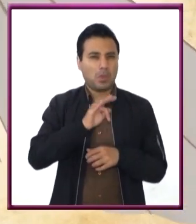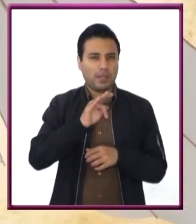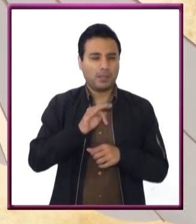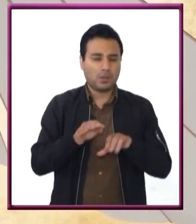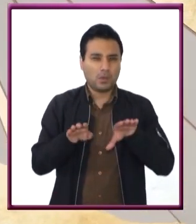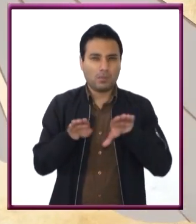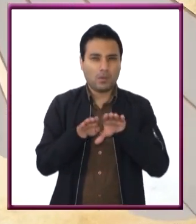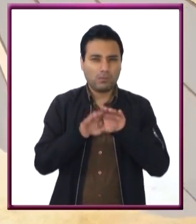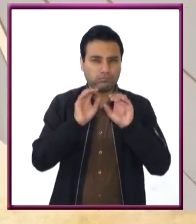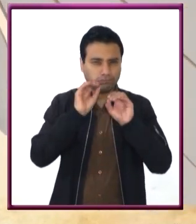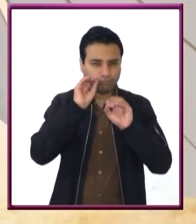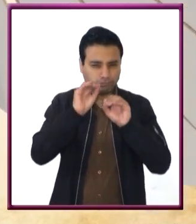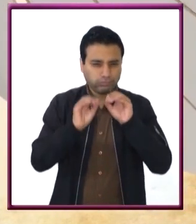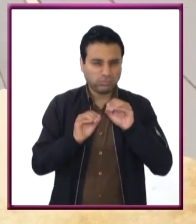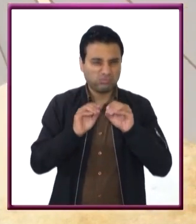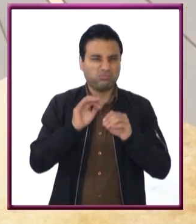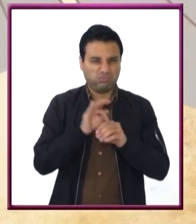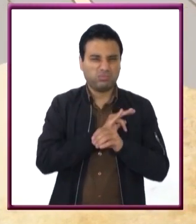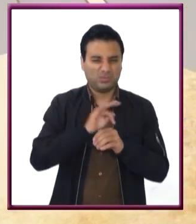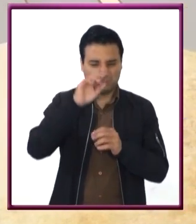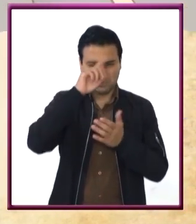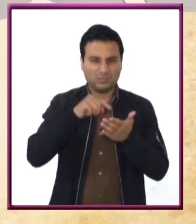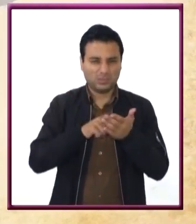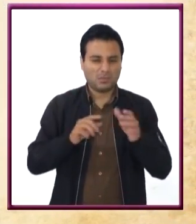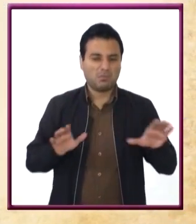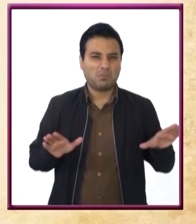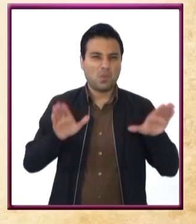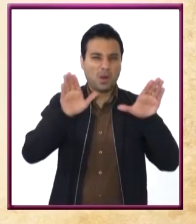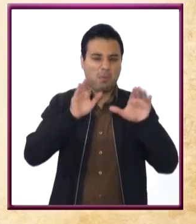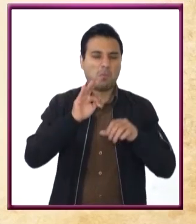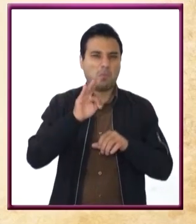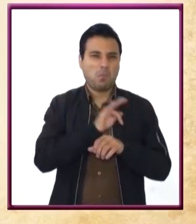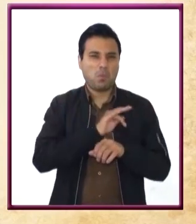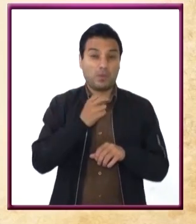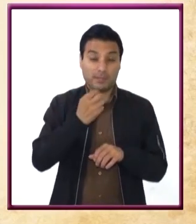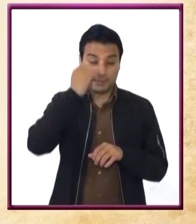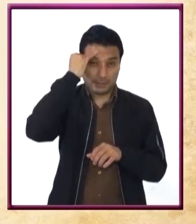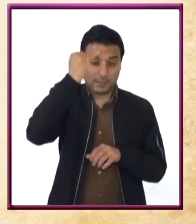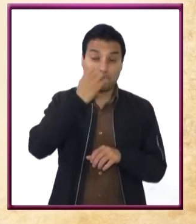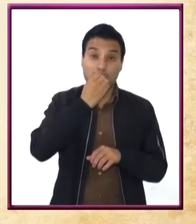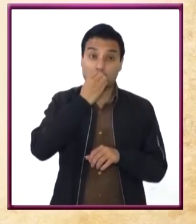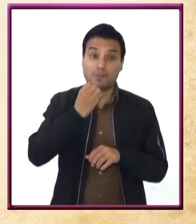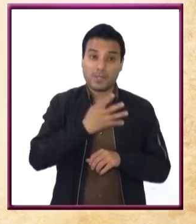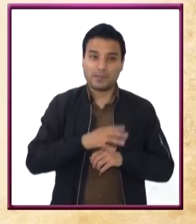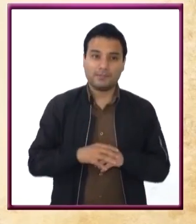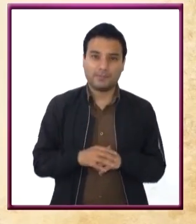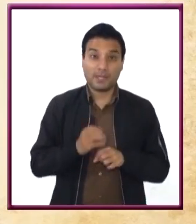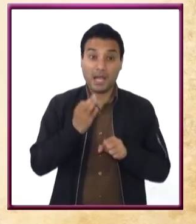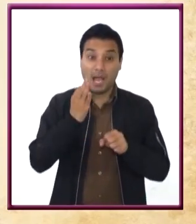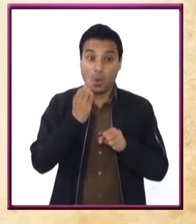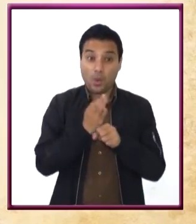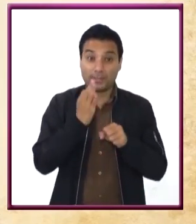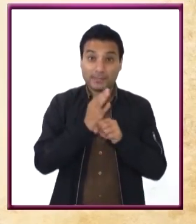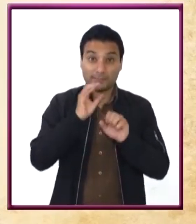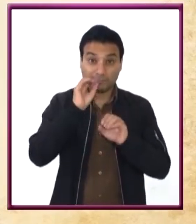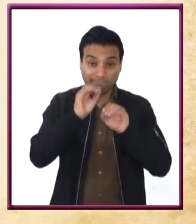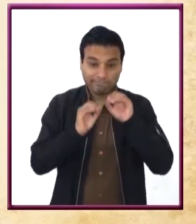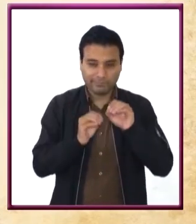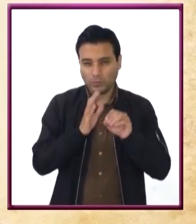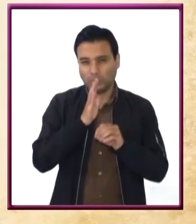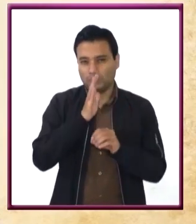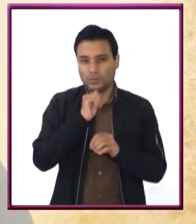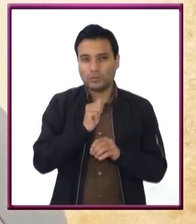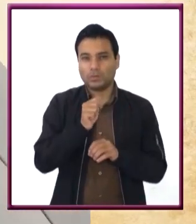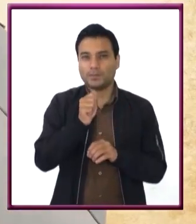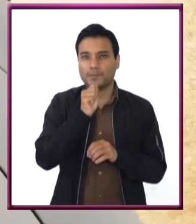de Leonardo volando. La hélice es un invento maravilloso, difícil de realizar aún en nuestros días, pero creo que en